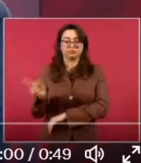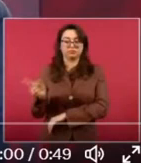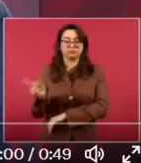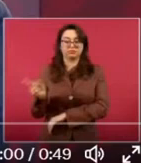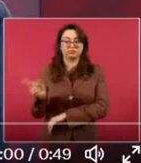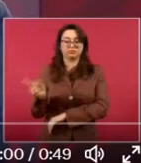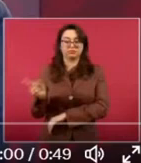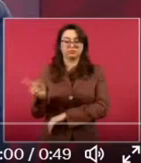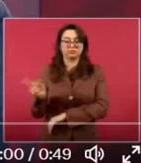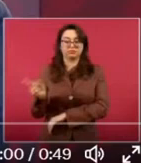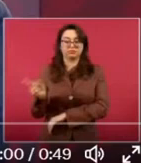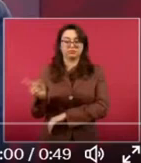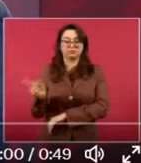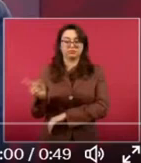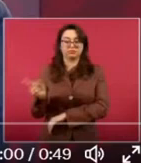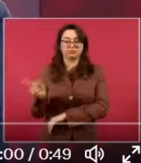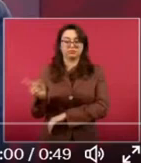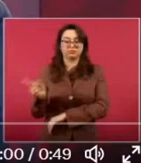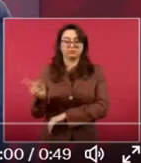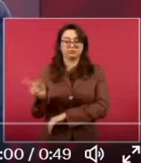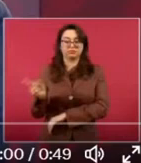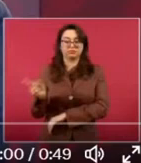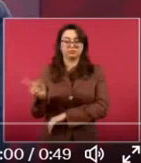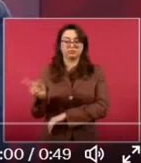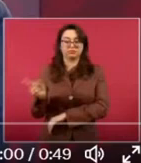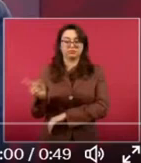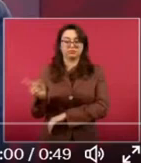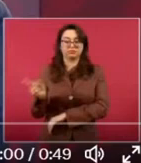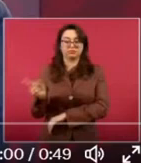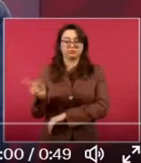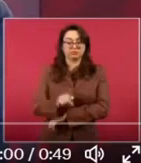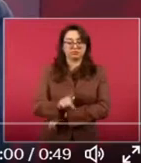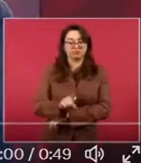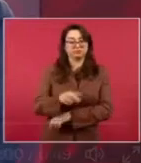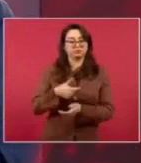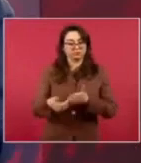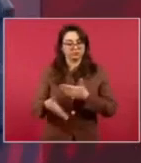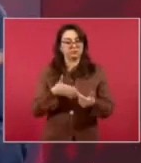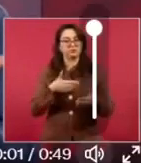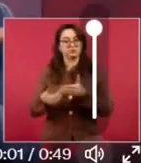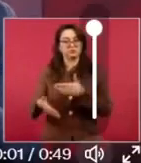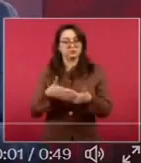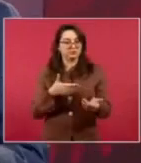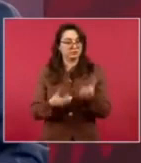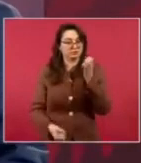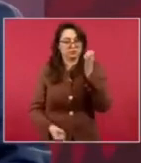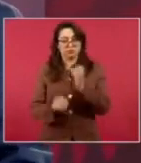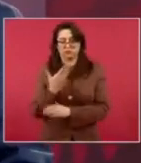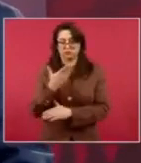muchas de estas empresas, Carlos. Vamos a escuchar al presidente de la República a ver qué dijo. Son más nuevas